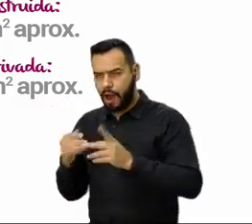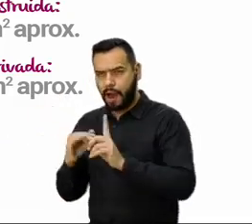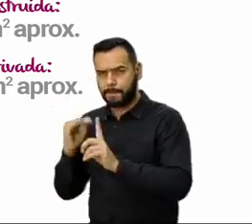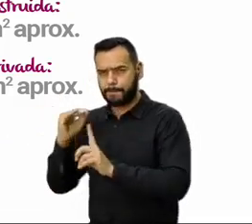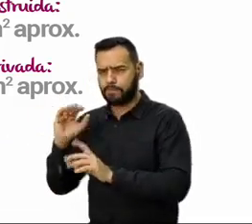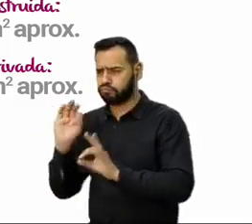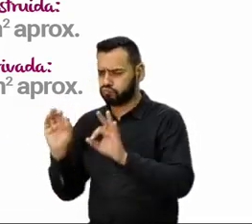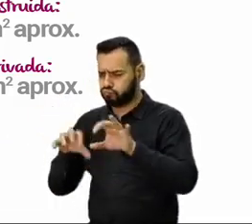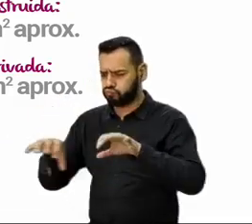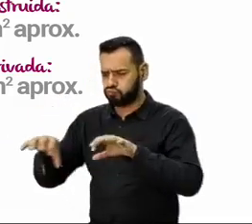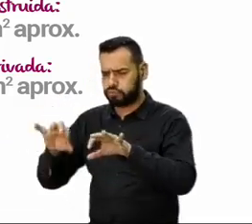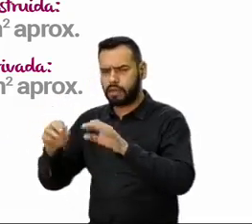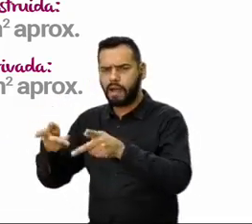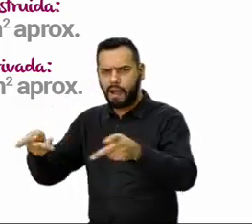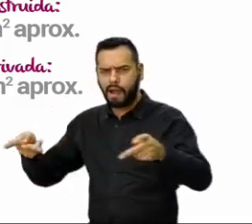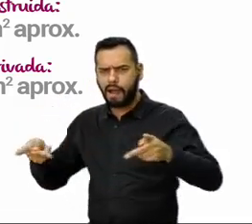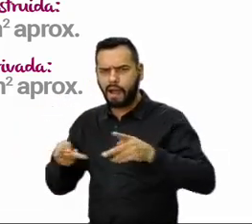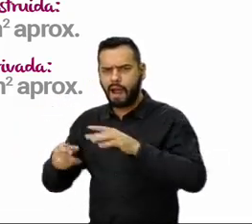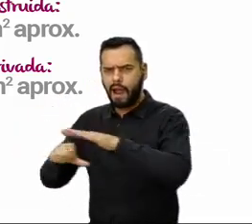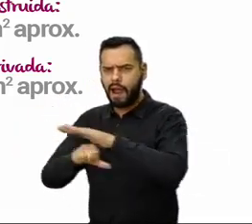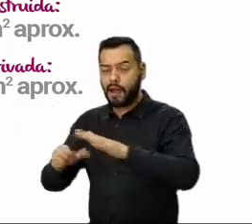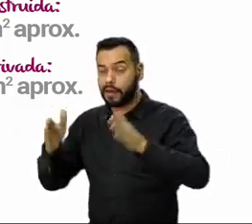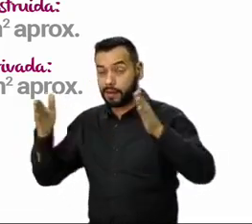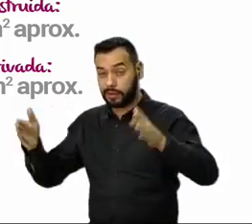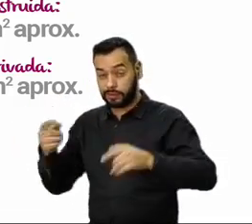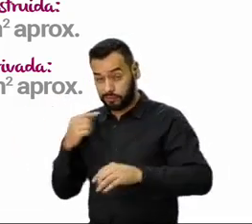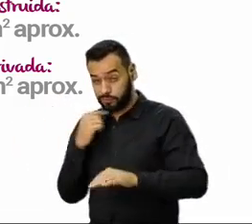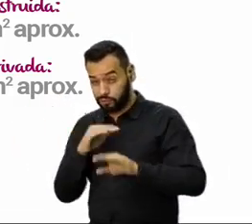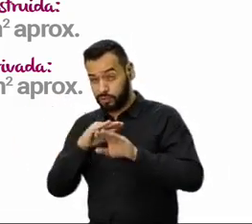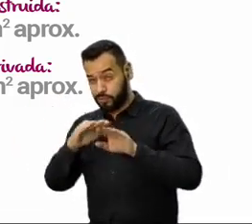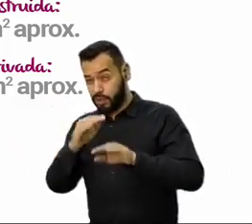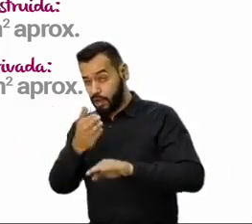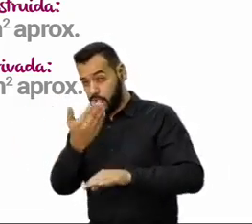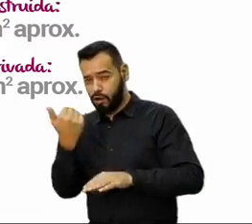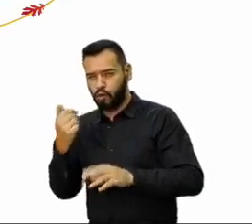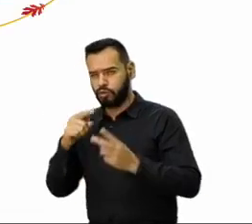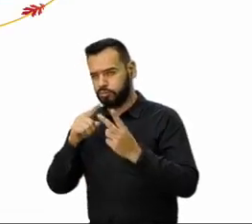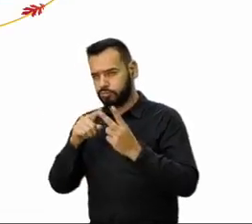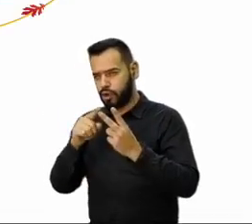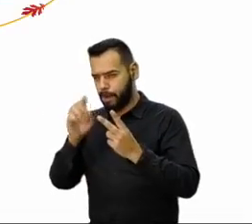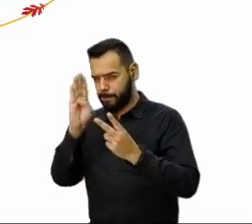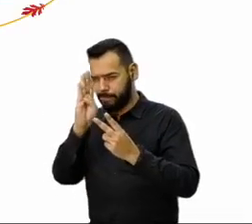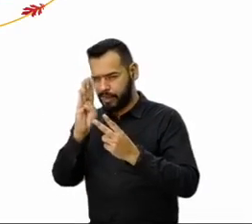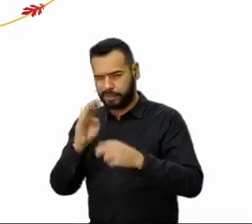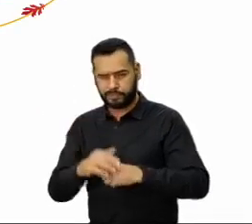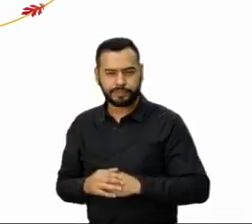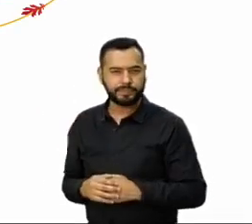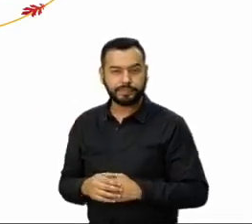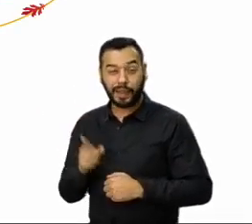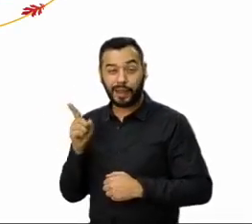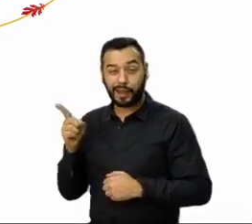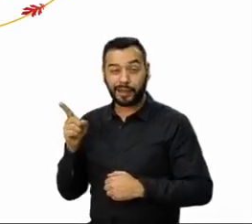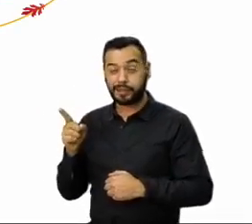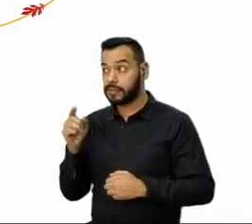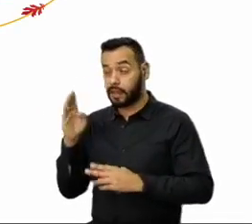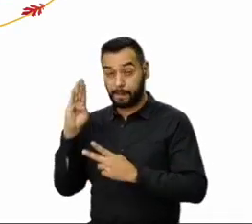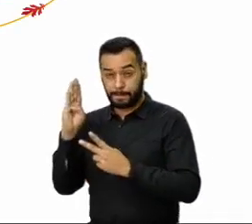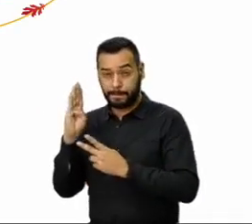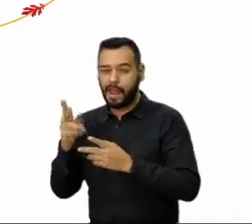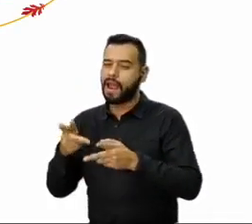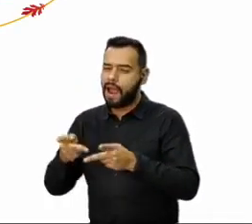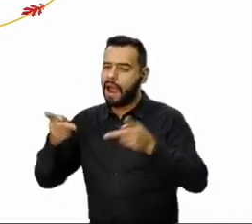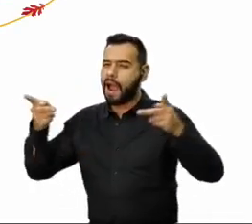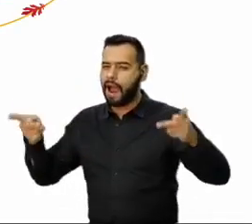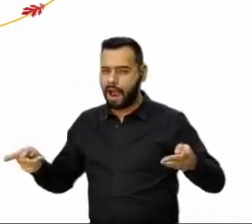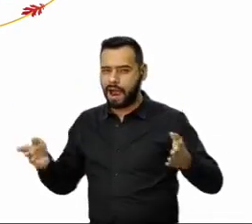un área bastante grande te voy a invitar a que conozcamos nuestro apartamento tipo b perfecto ese apartamento es un poco más